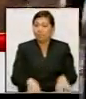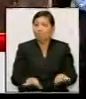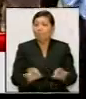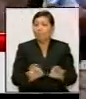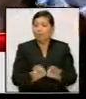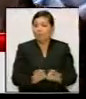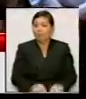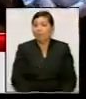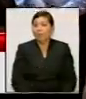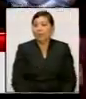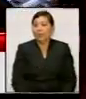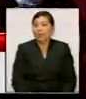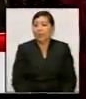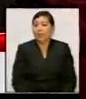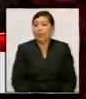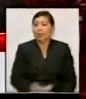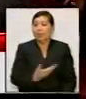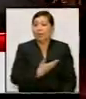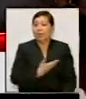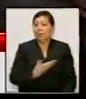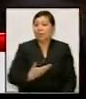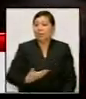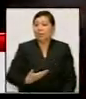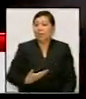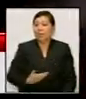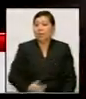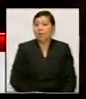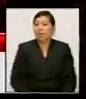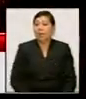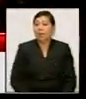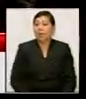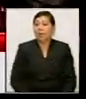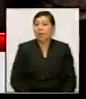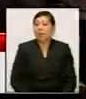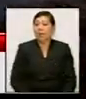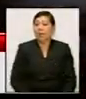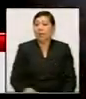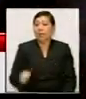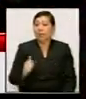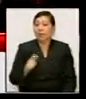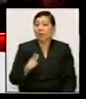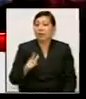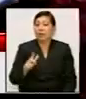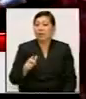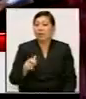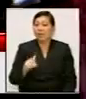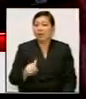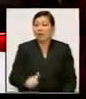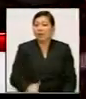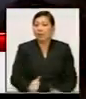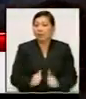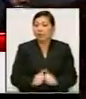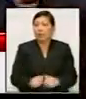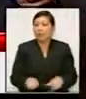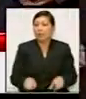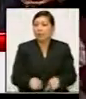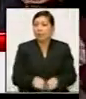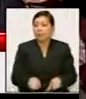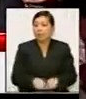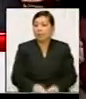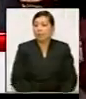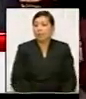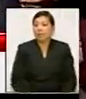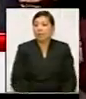acto el presidente del primer poder del Estado, don Daniel Salaverry Villa. Lo acompaña también